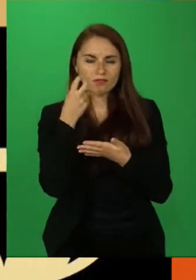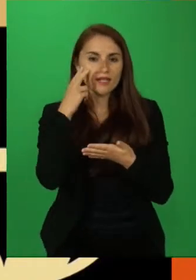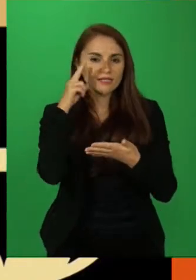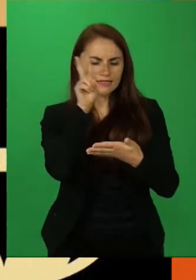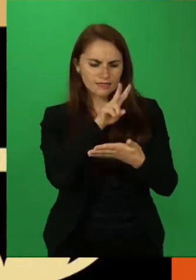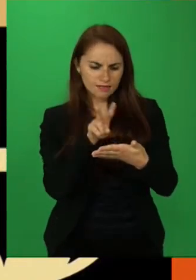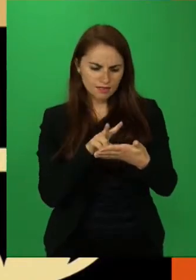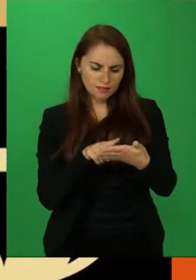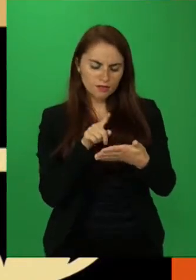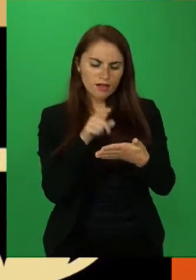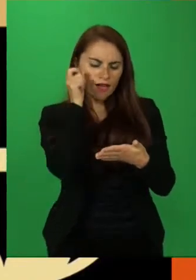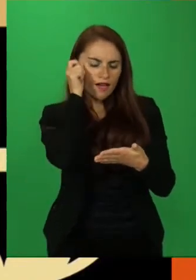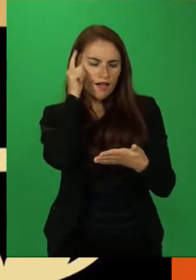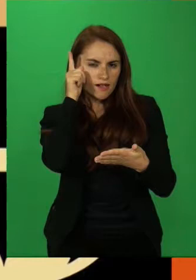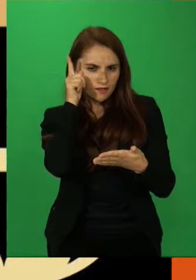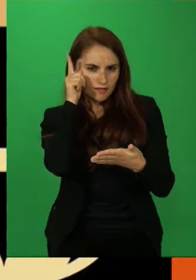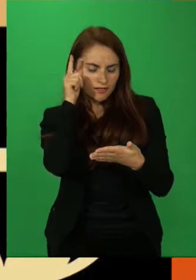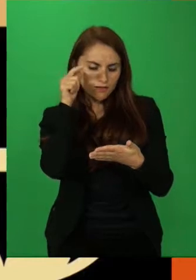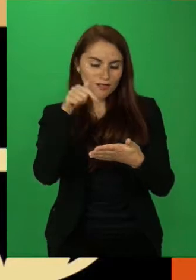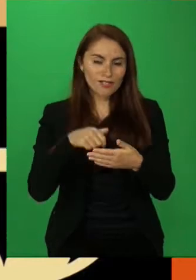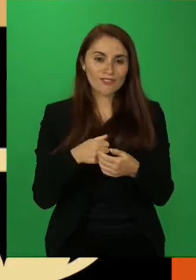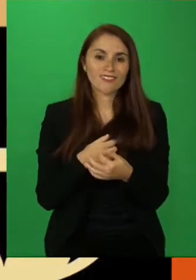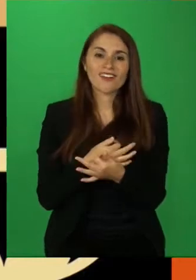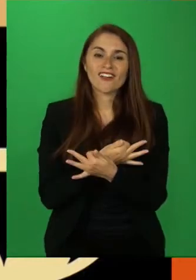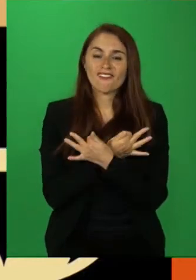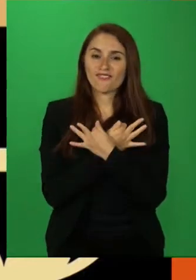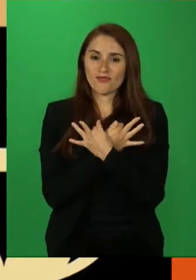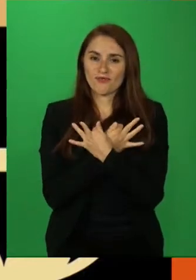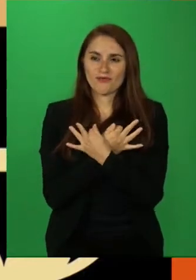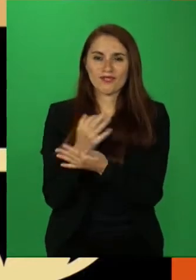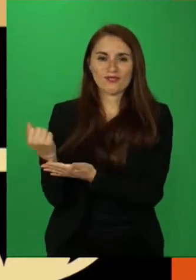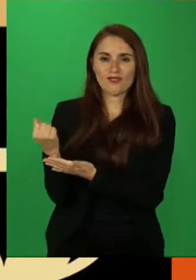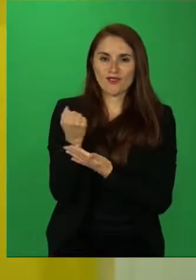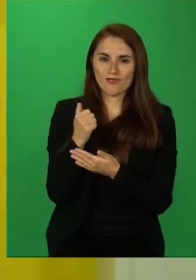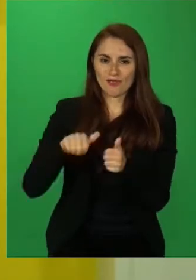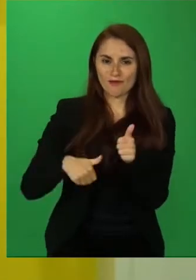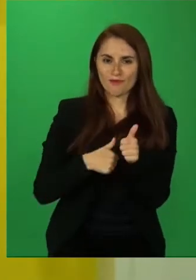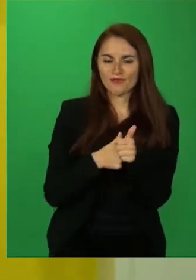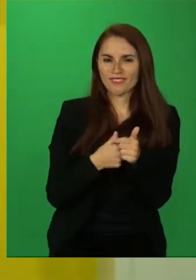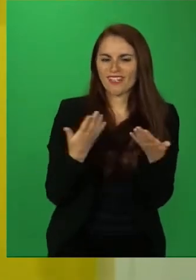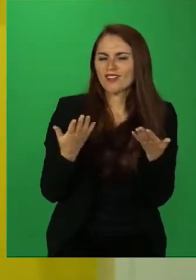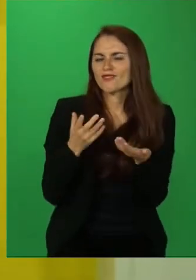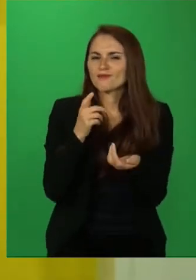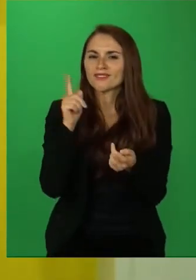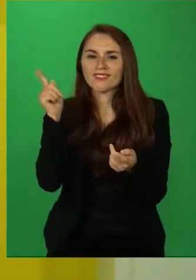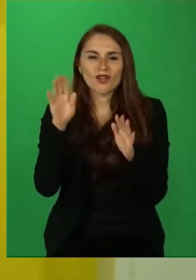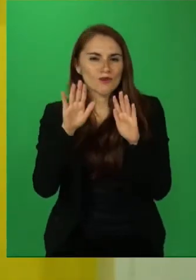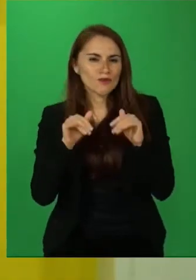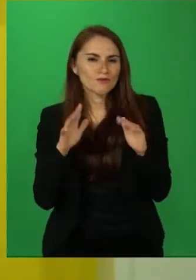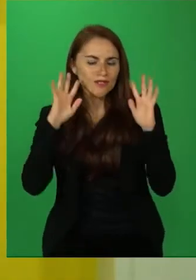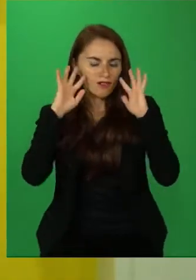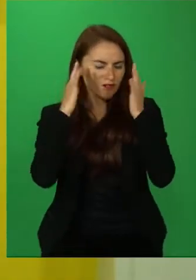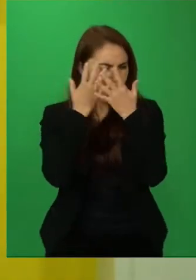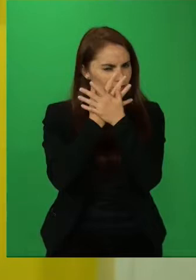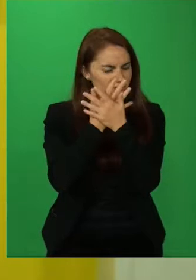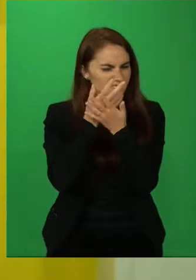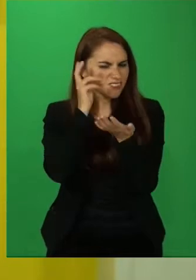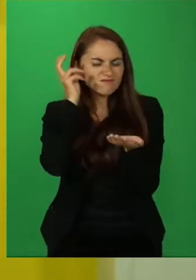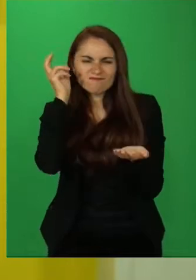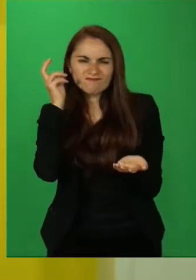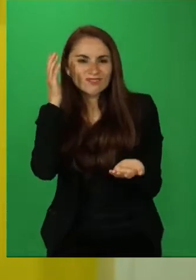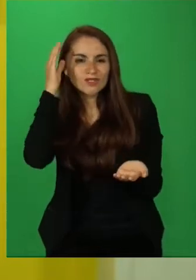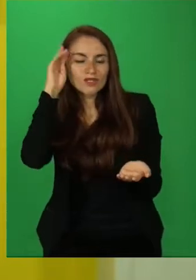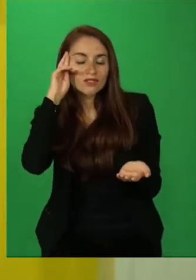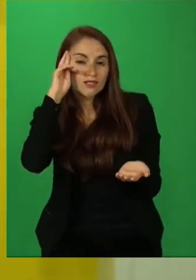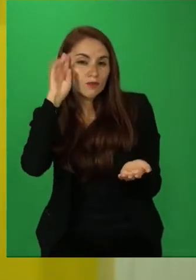que, al igual que Batman, que nos va a acompañar en la clase de hoy, estás algo dudoso o confundido con lo que vimos la clase anterior.